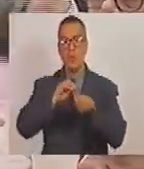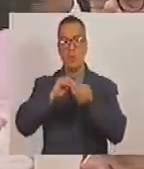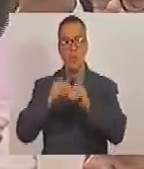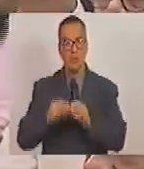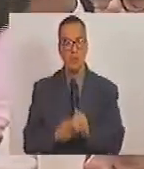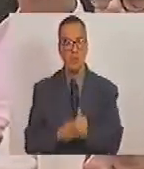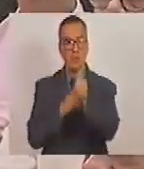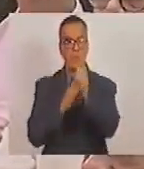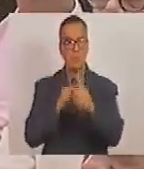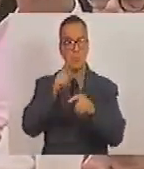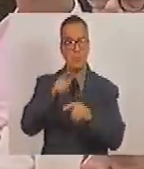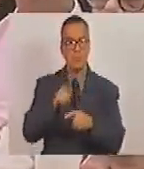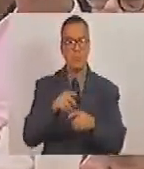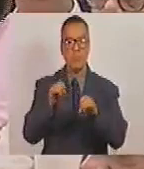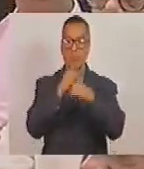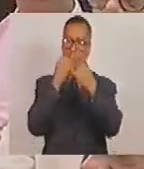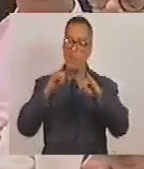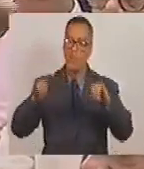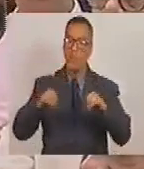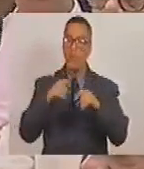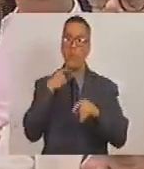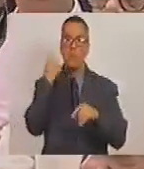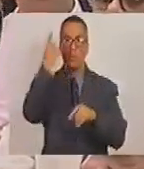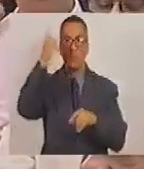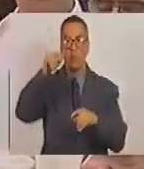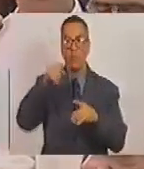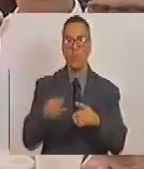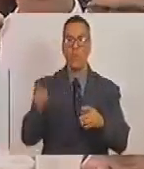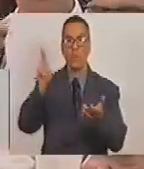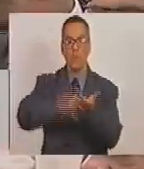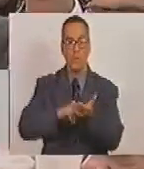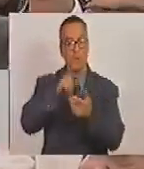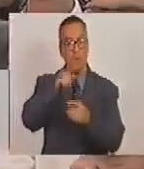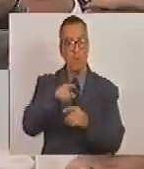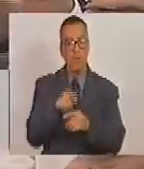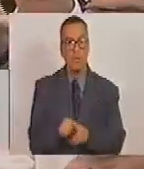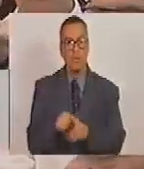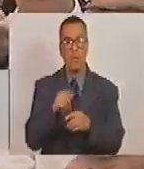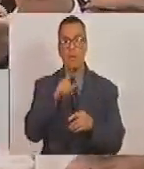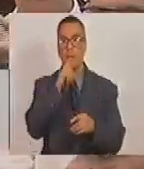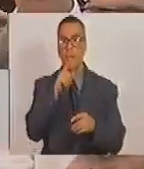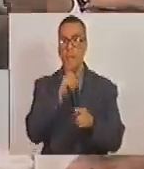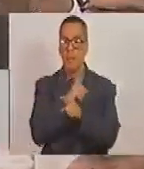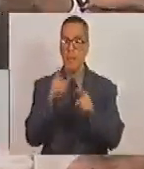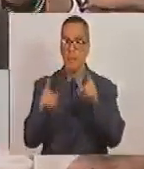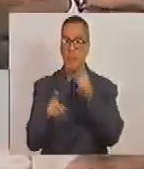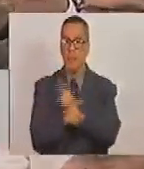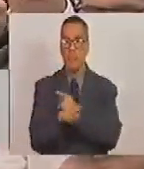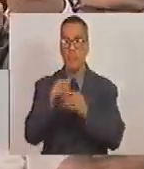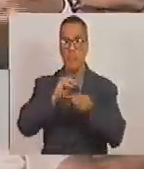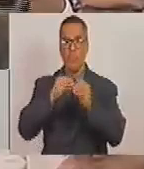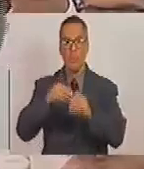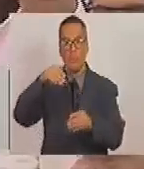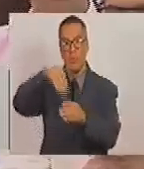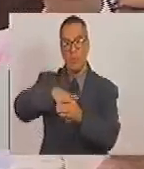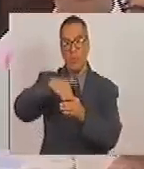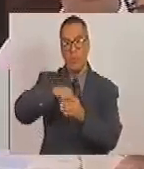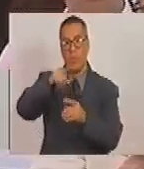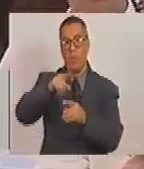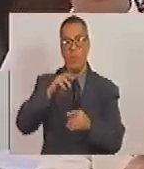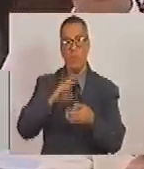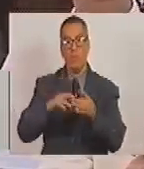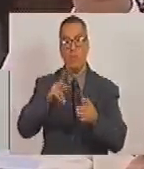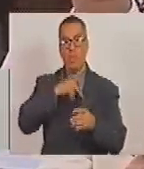reconducido hacia su feliz éxito. No debe repetirse la sustitución de un método electoral por